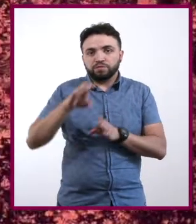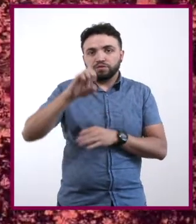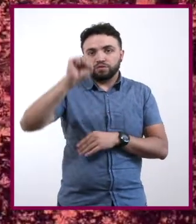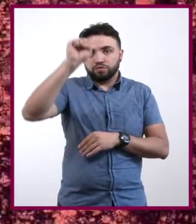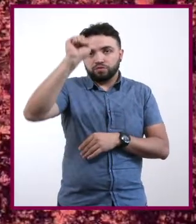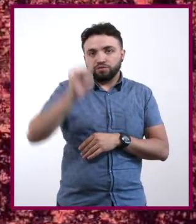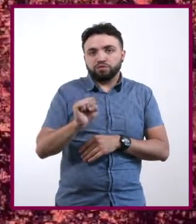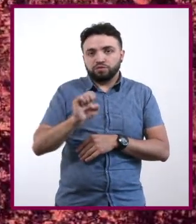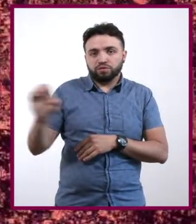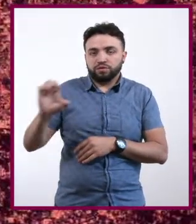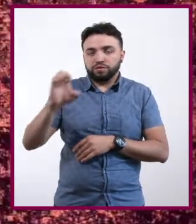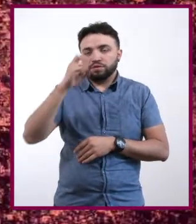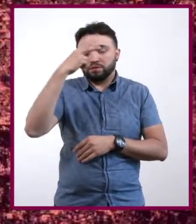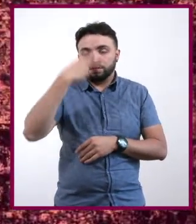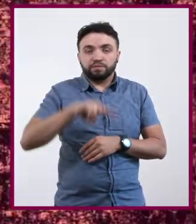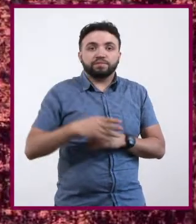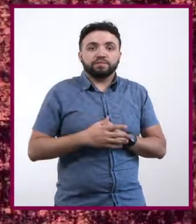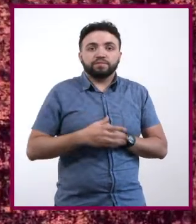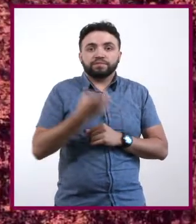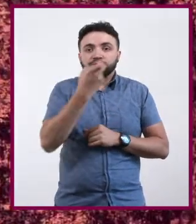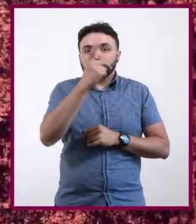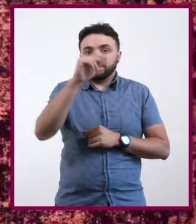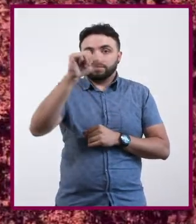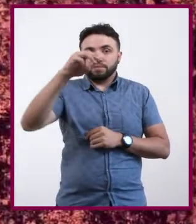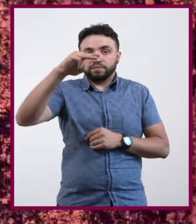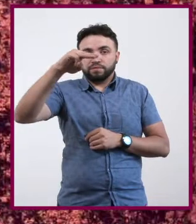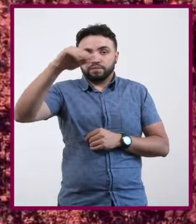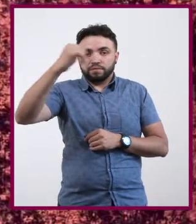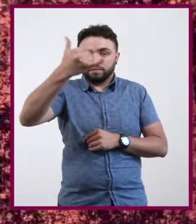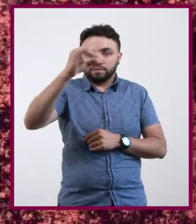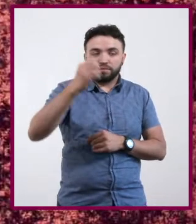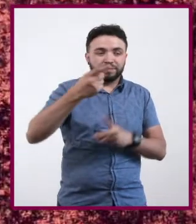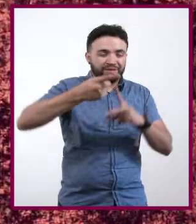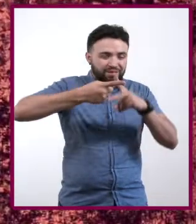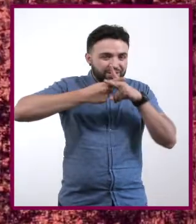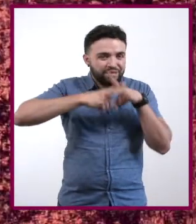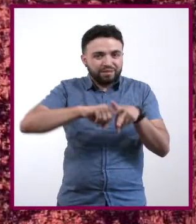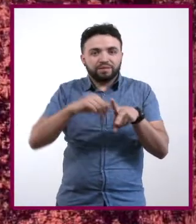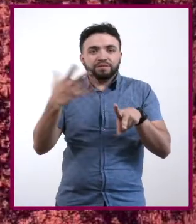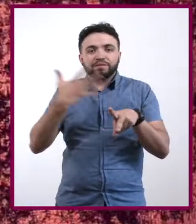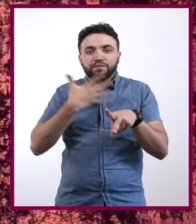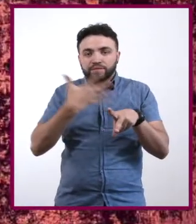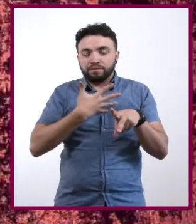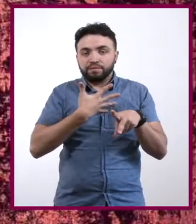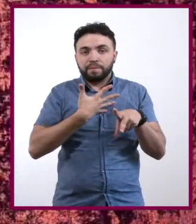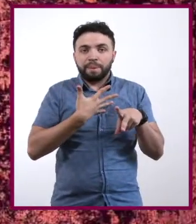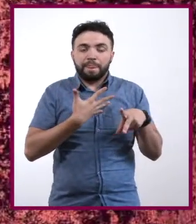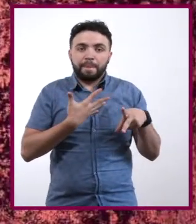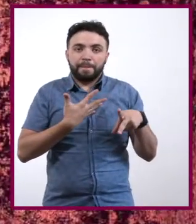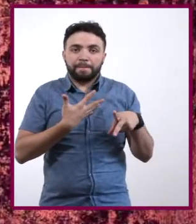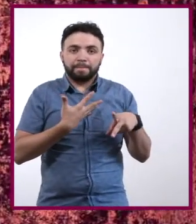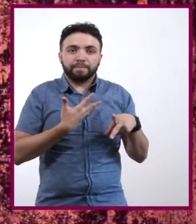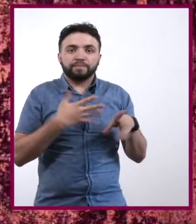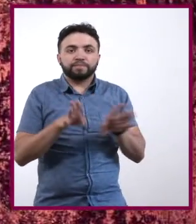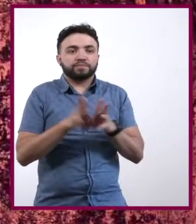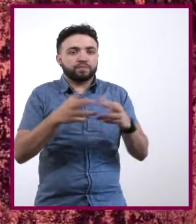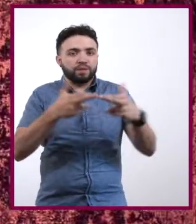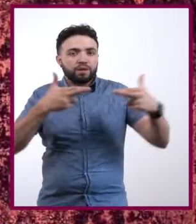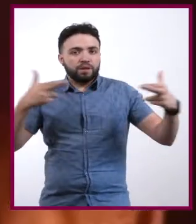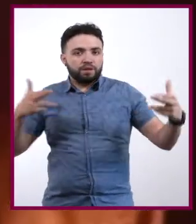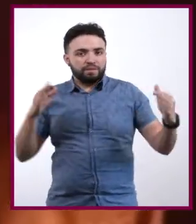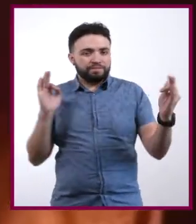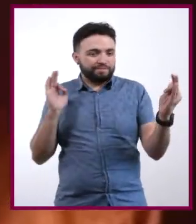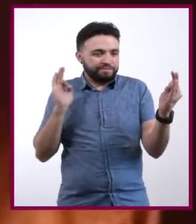sureste mexicano. Tamayo, muy desde el principio, va a tener una relación